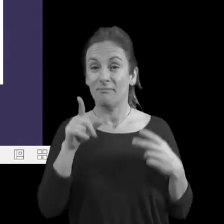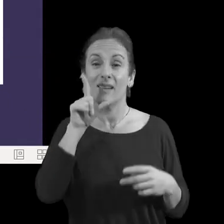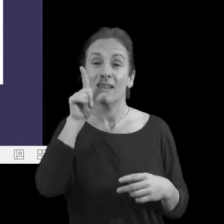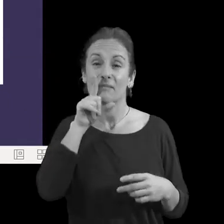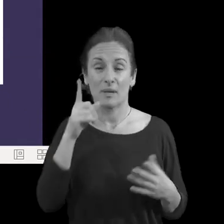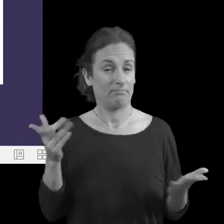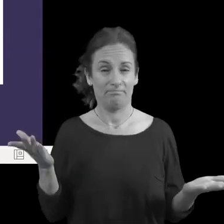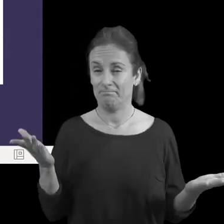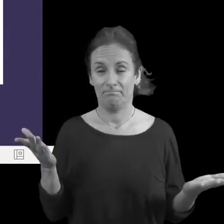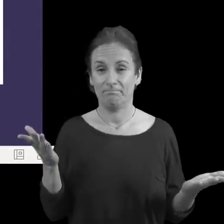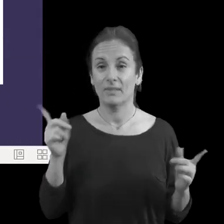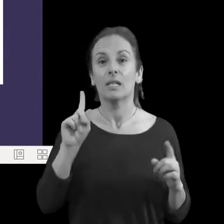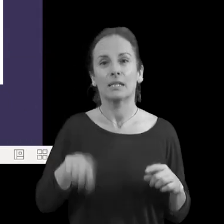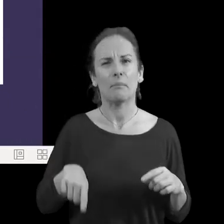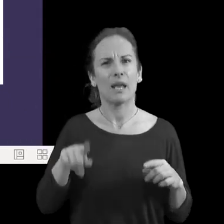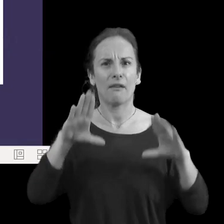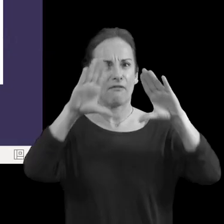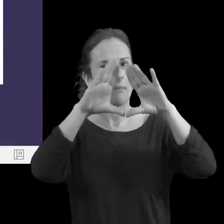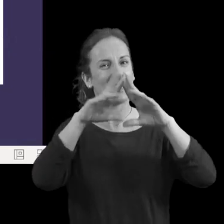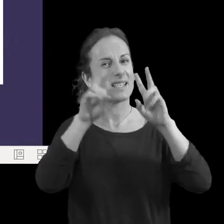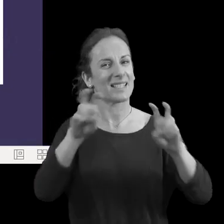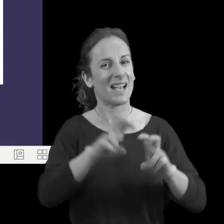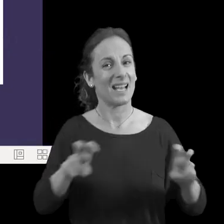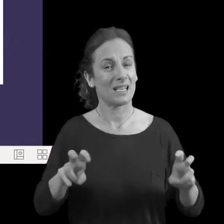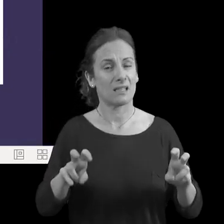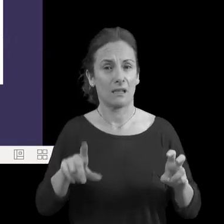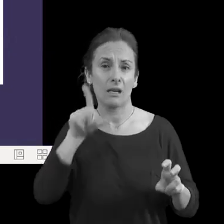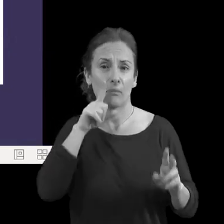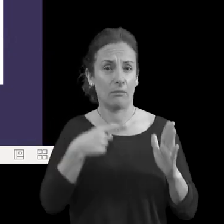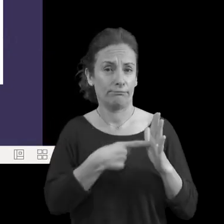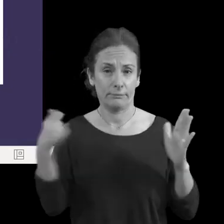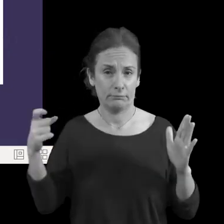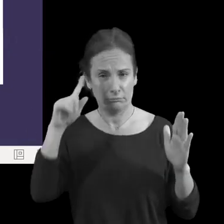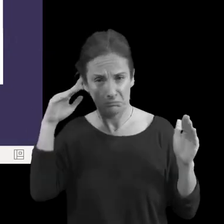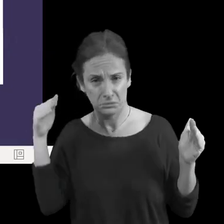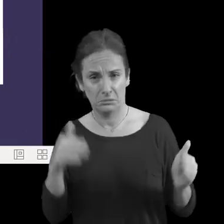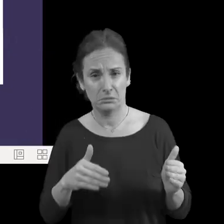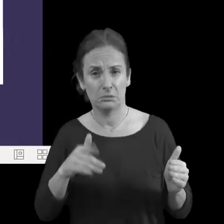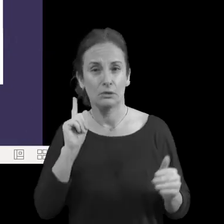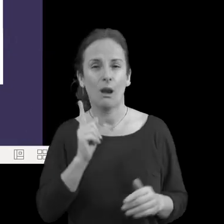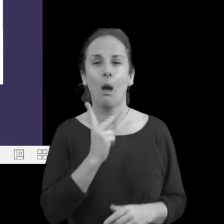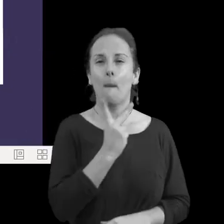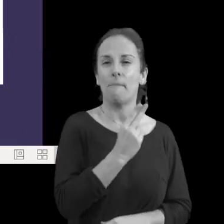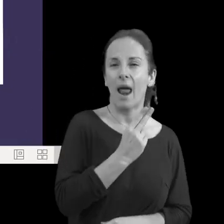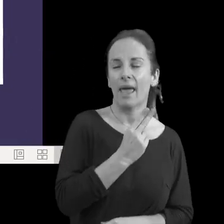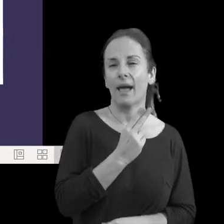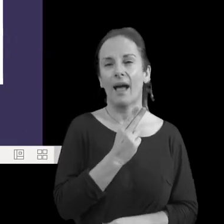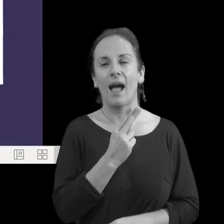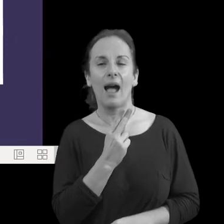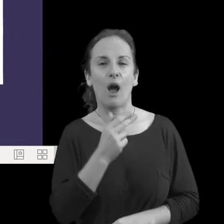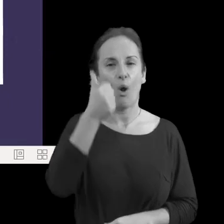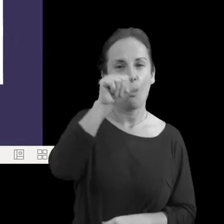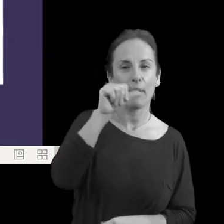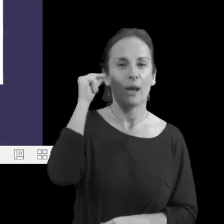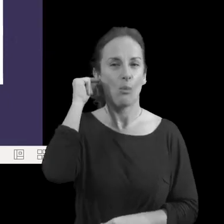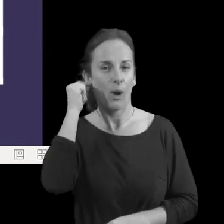epistemología de los análisis feministas que siguen muy heterocentrados y que giran en torno todavía a la pareja heterosexual,